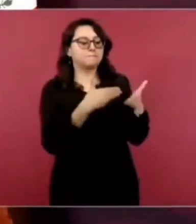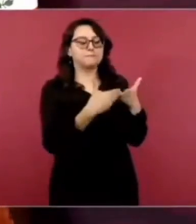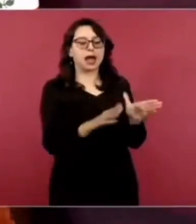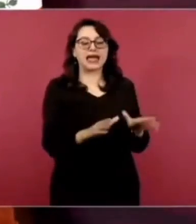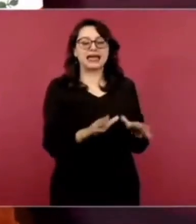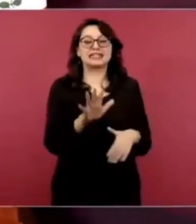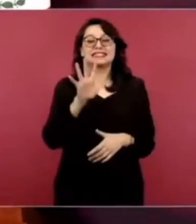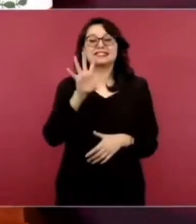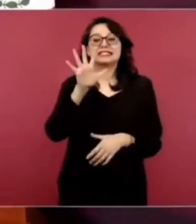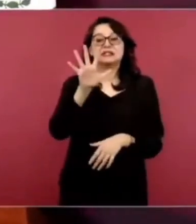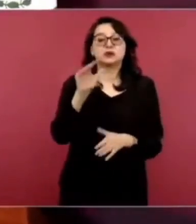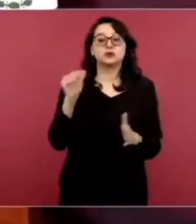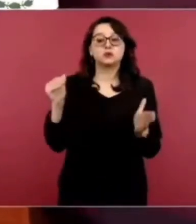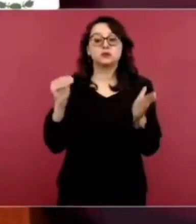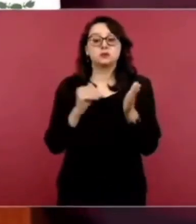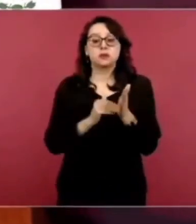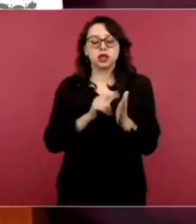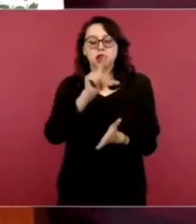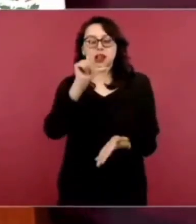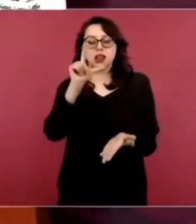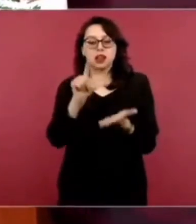este acueducto